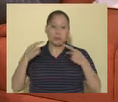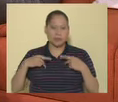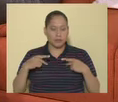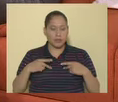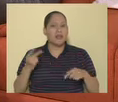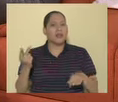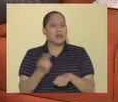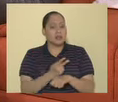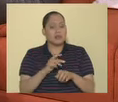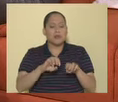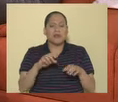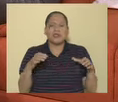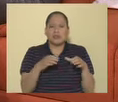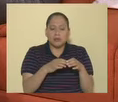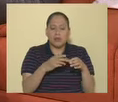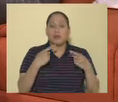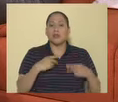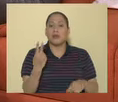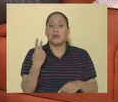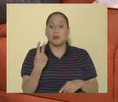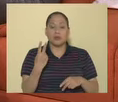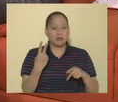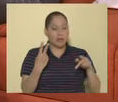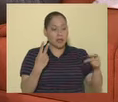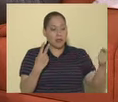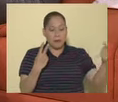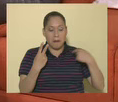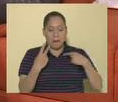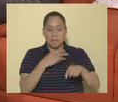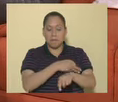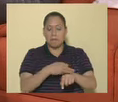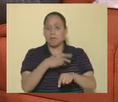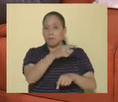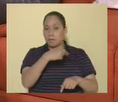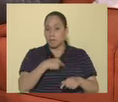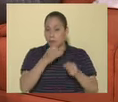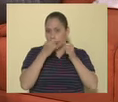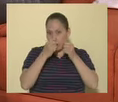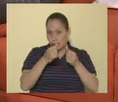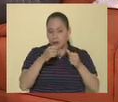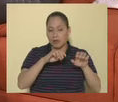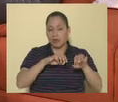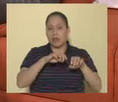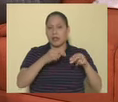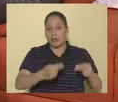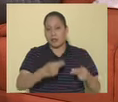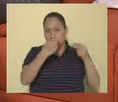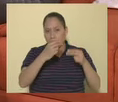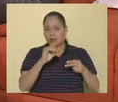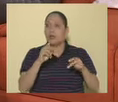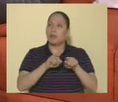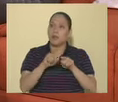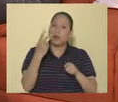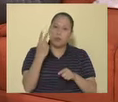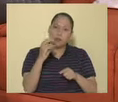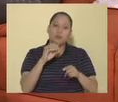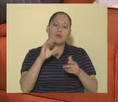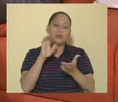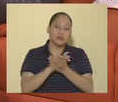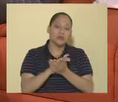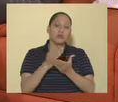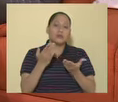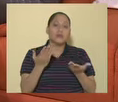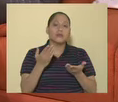cuando son microempresas y hay 2 personas de la familia que están atendiendo esta empresa, ¿no? Los 2 hermanos o un